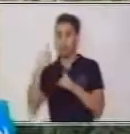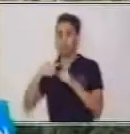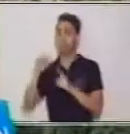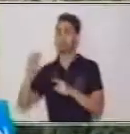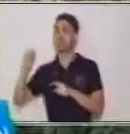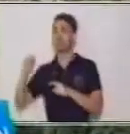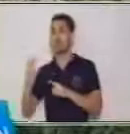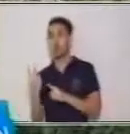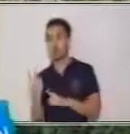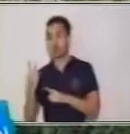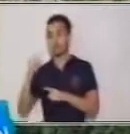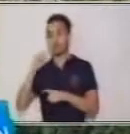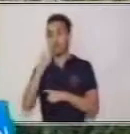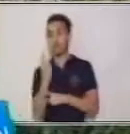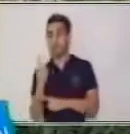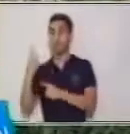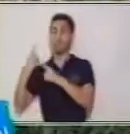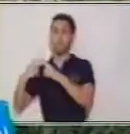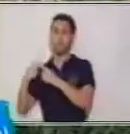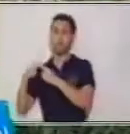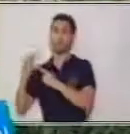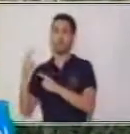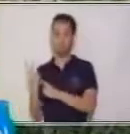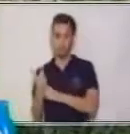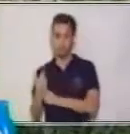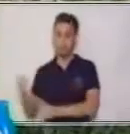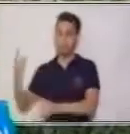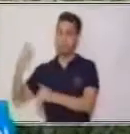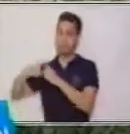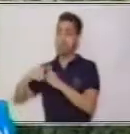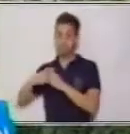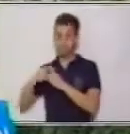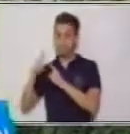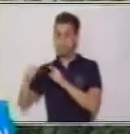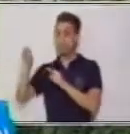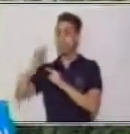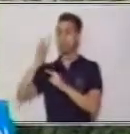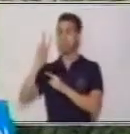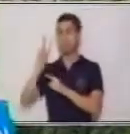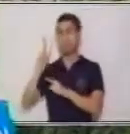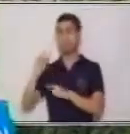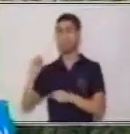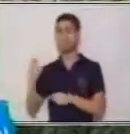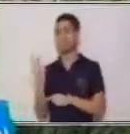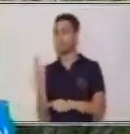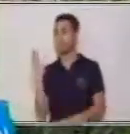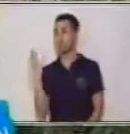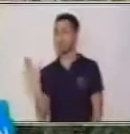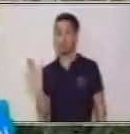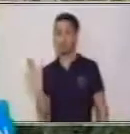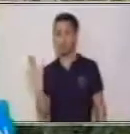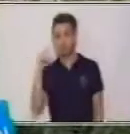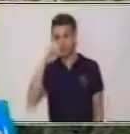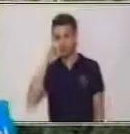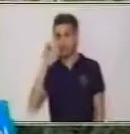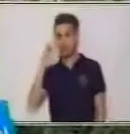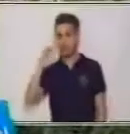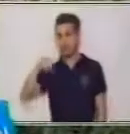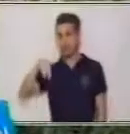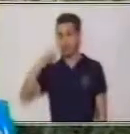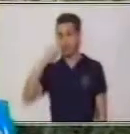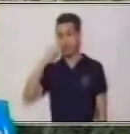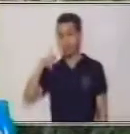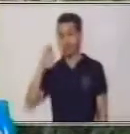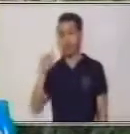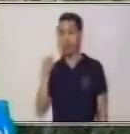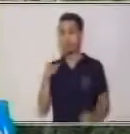el segundo más el cuadrado del segundo término. Esa es la regla de carácter general. Pero